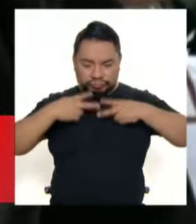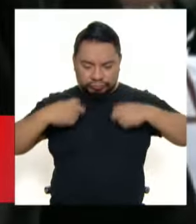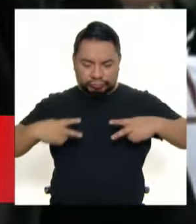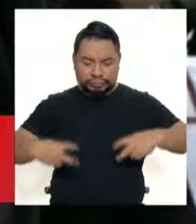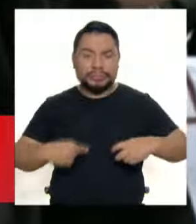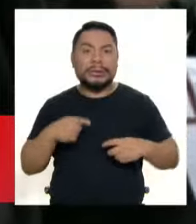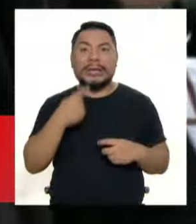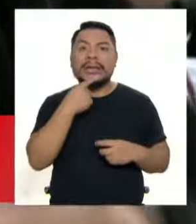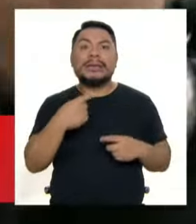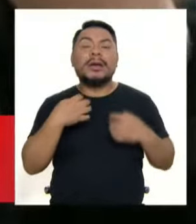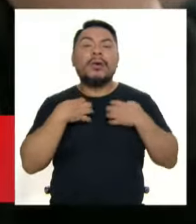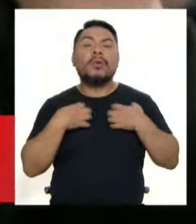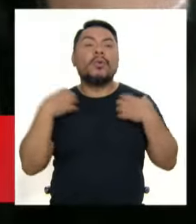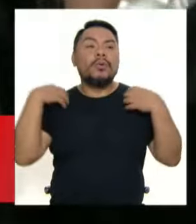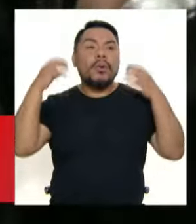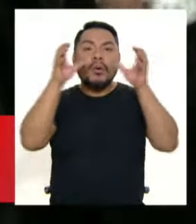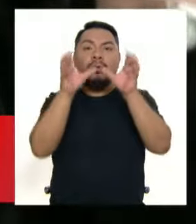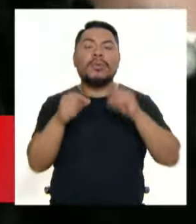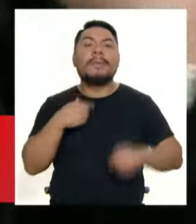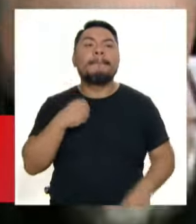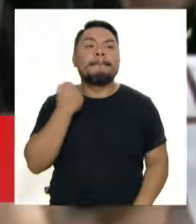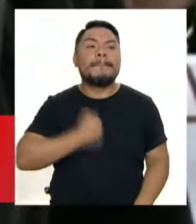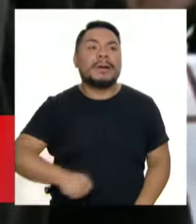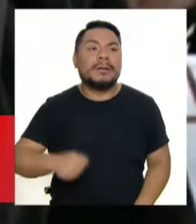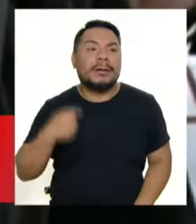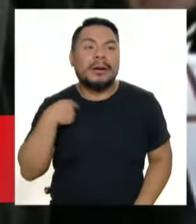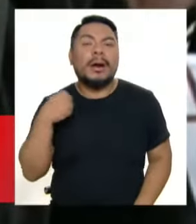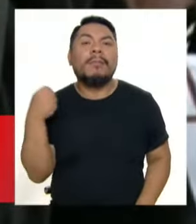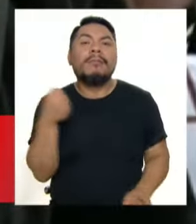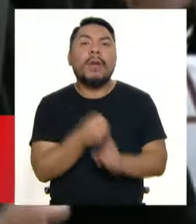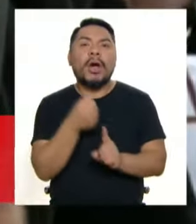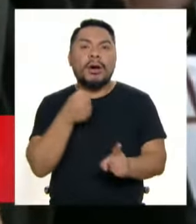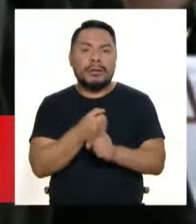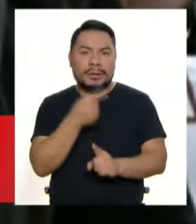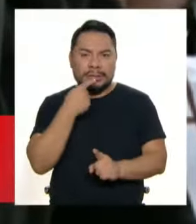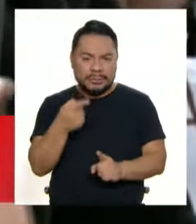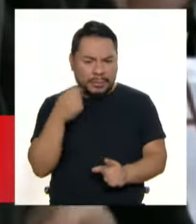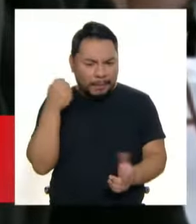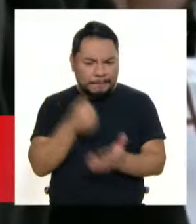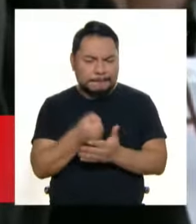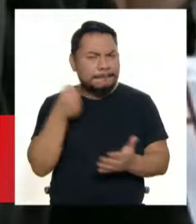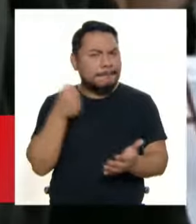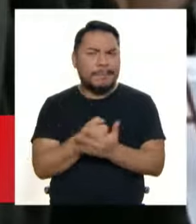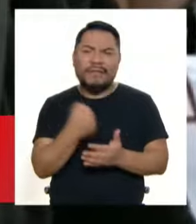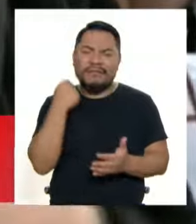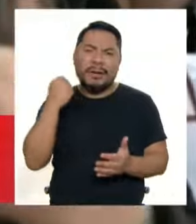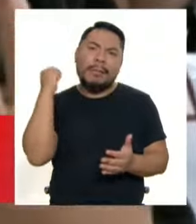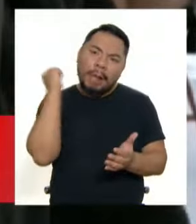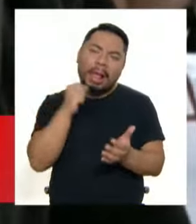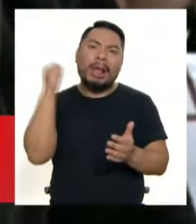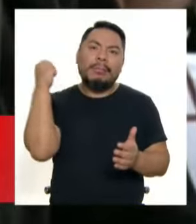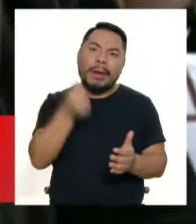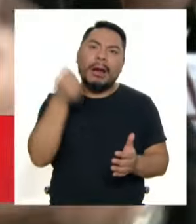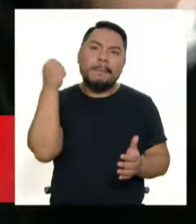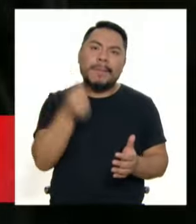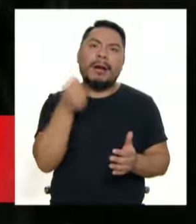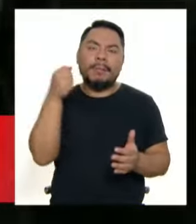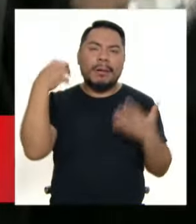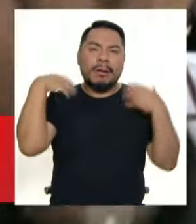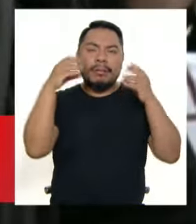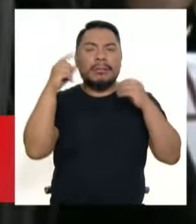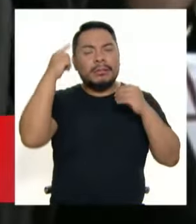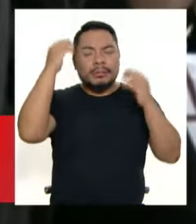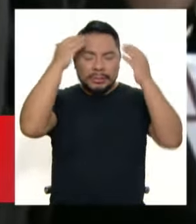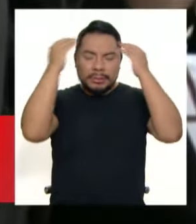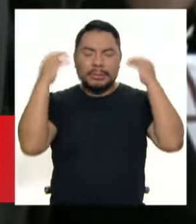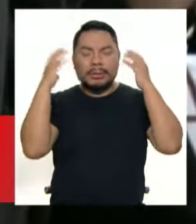los pulmoncitos de mi hija estaba golpeada, había sido producto de golpes continuos, me dijo el médico, el cerebro